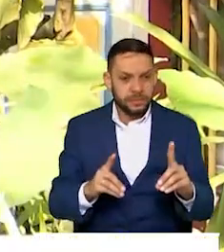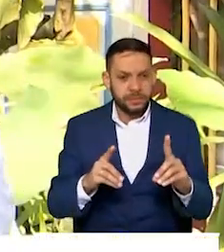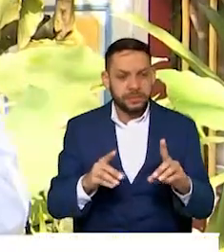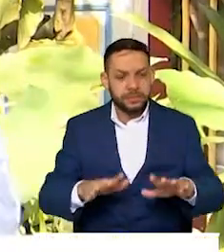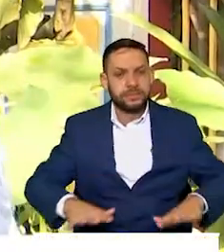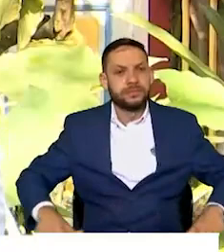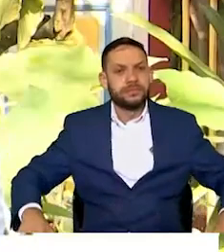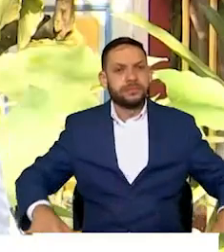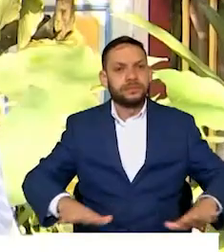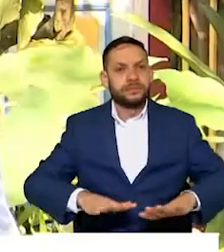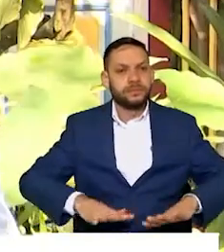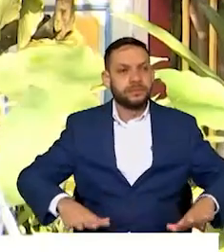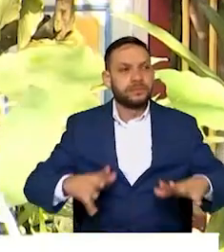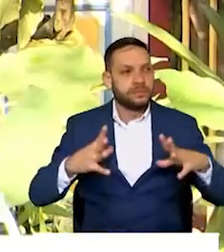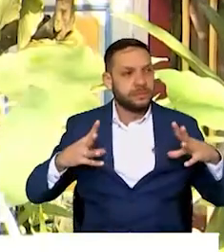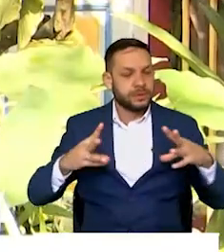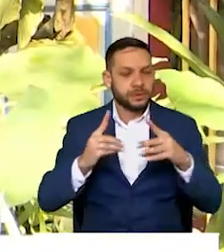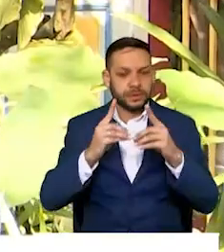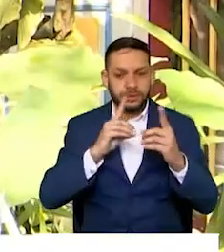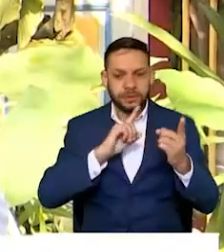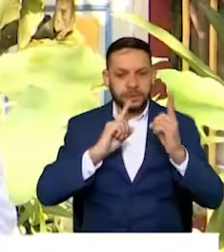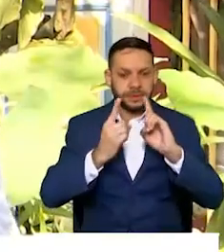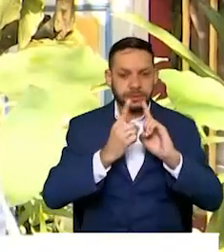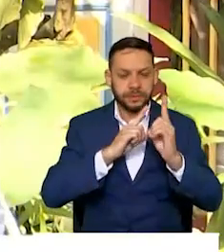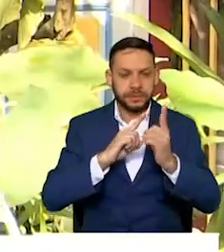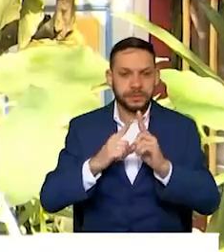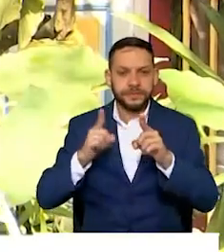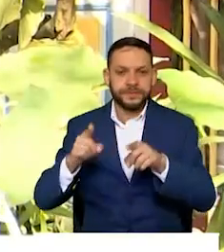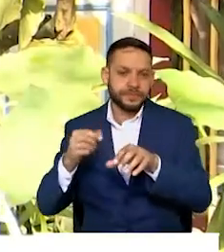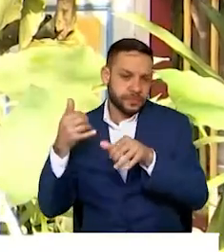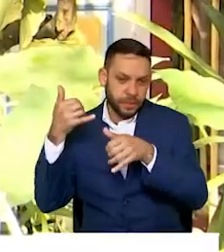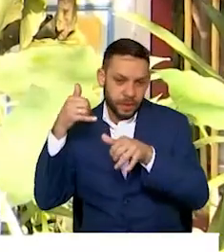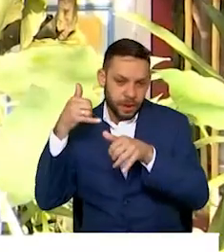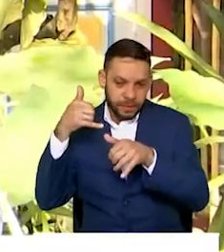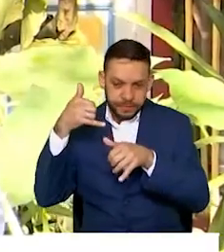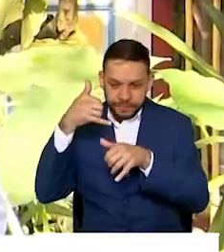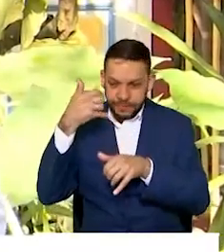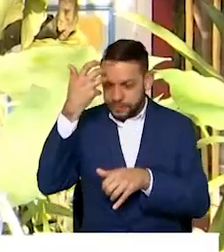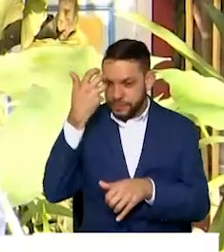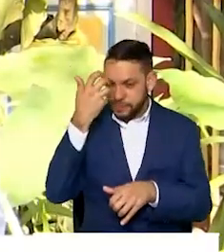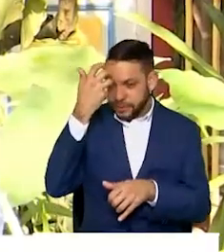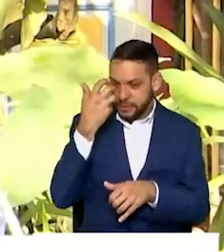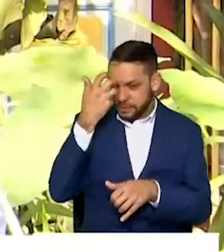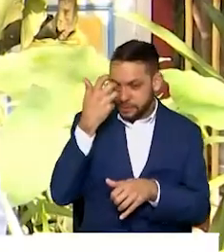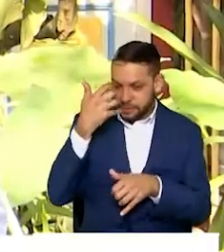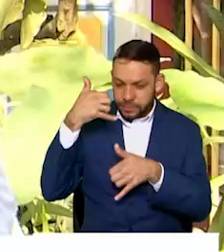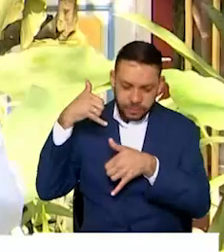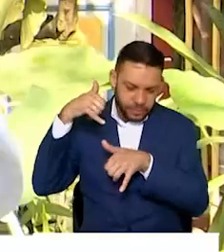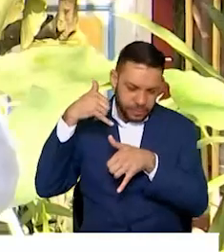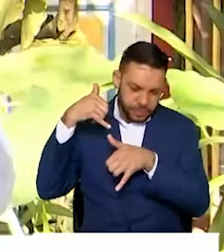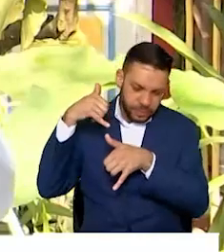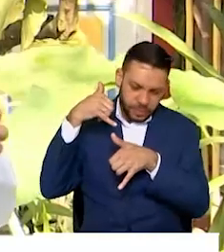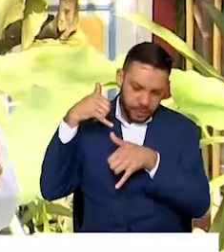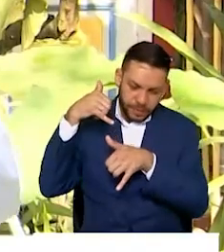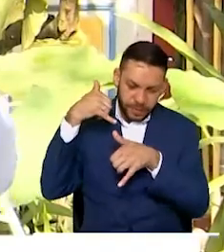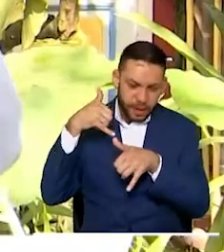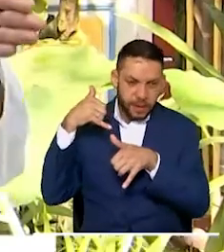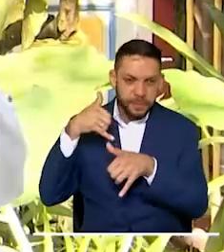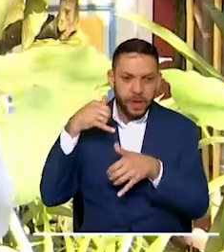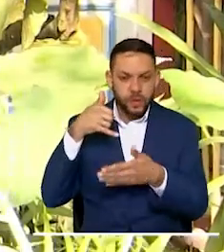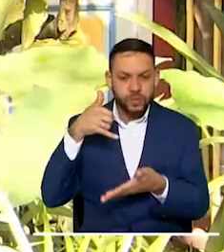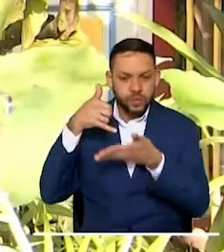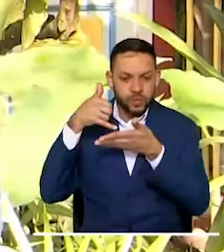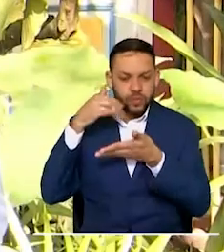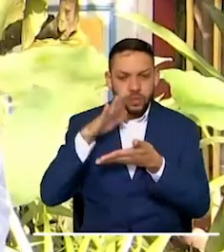una consulta podamos tener laboratorios clínicos y exámenes de laboratorio. Si bien no son necesarios